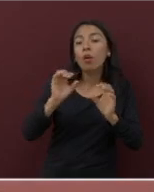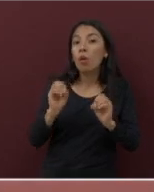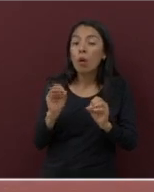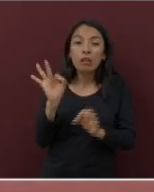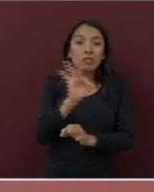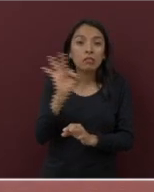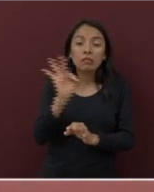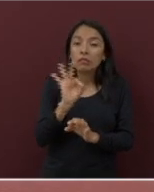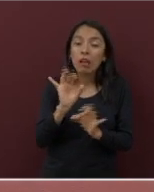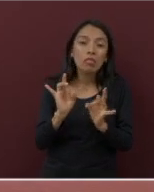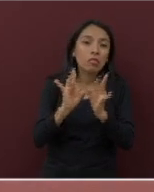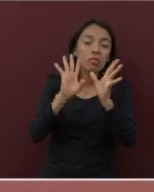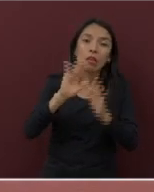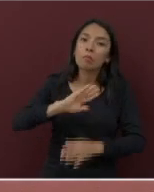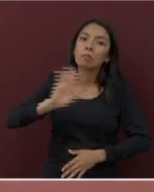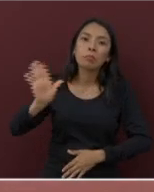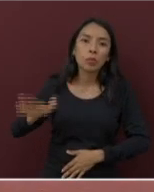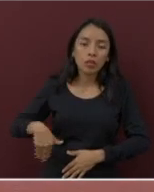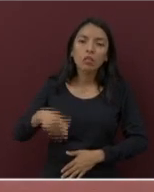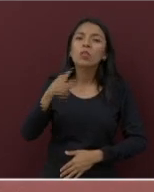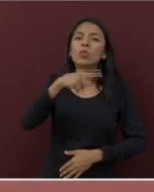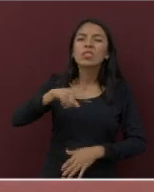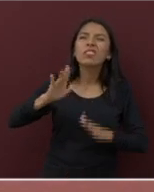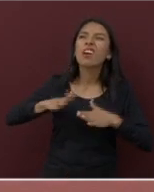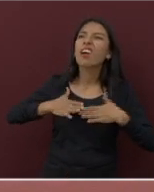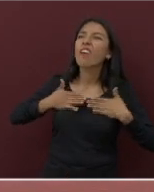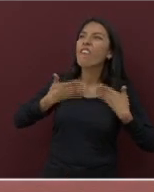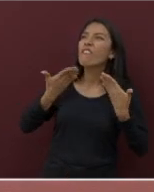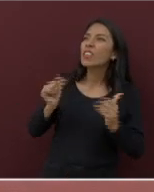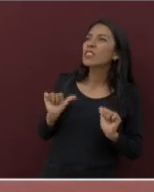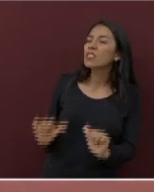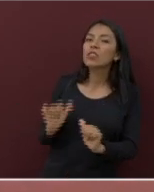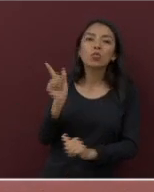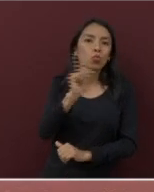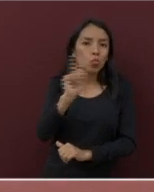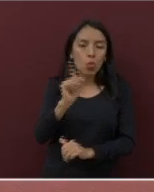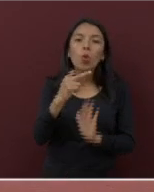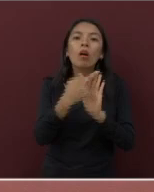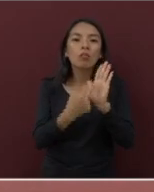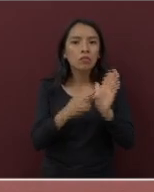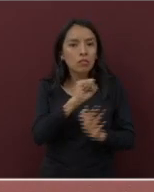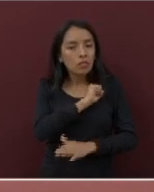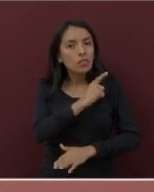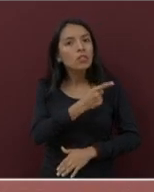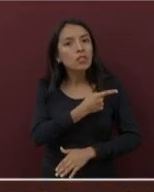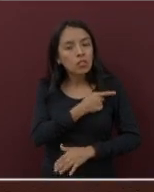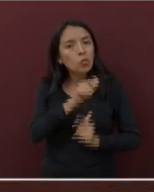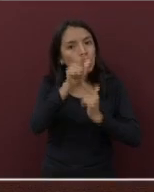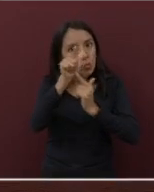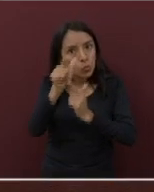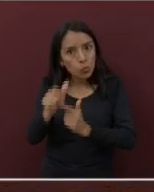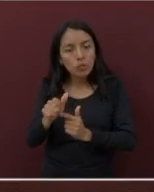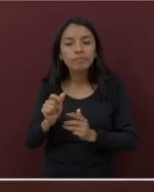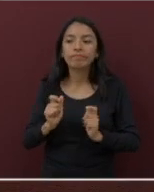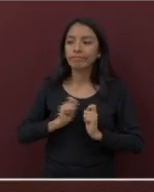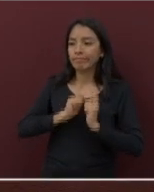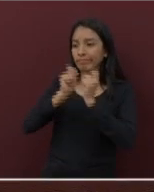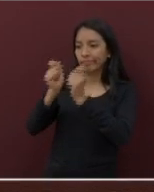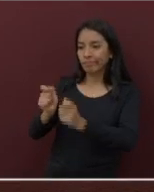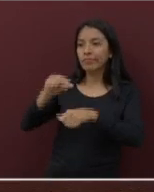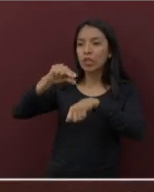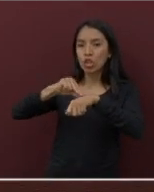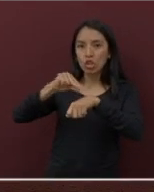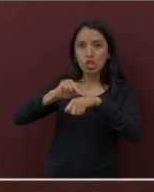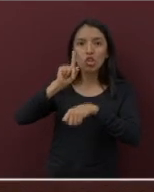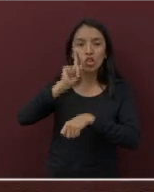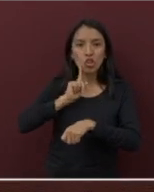se confíe y no afloje las medidas de protección. Regreso el turno a la doctora Guadalupe Díaz. Gracias, doctor